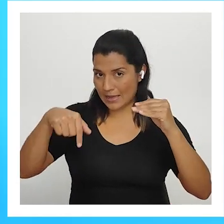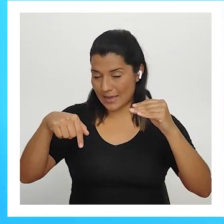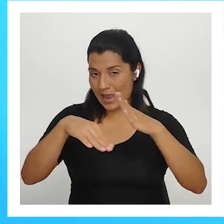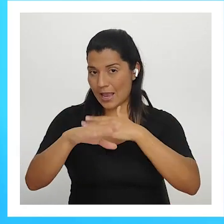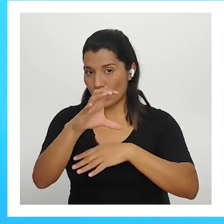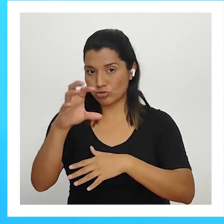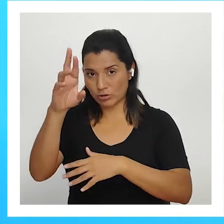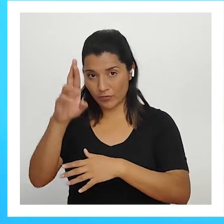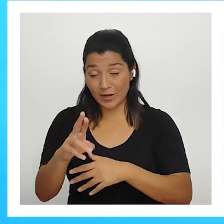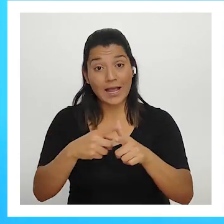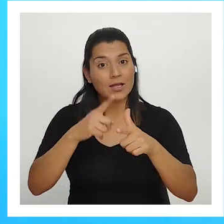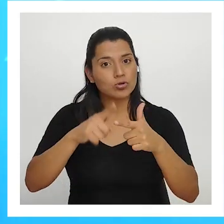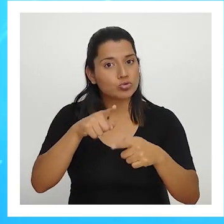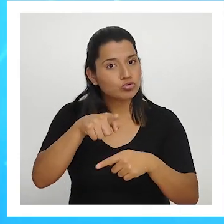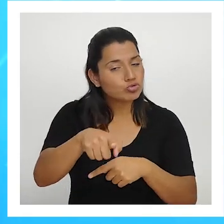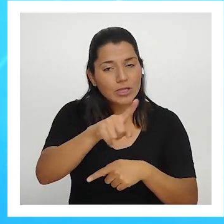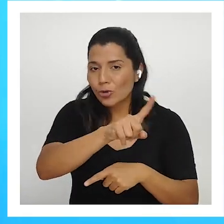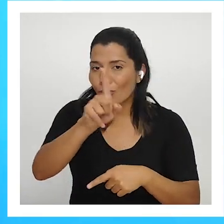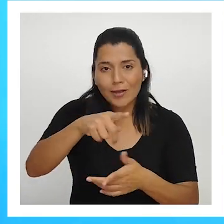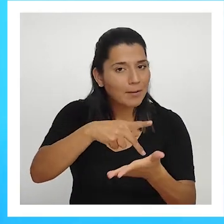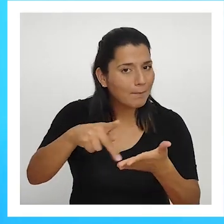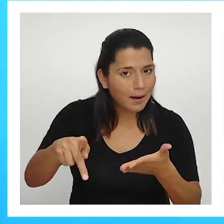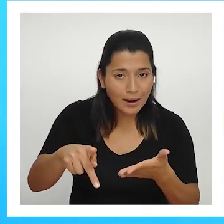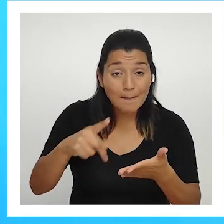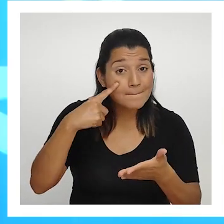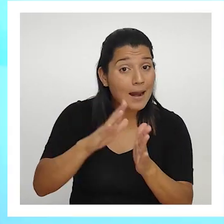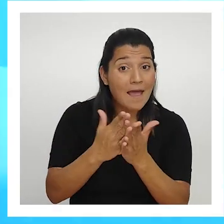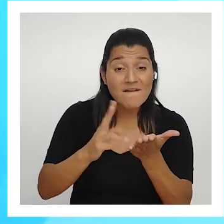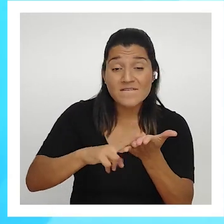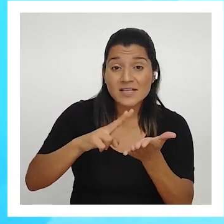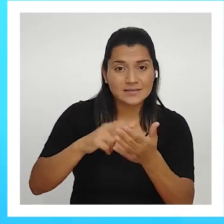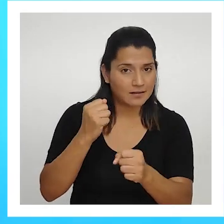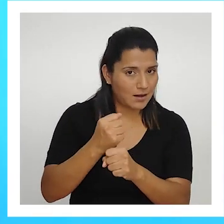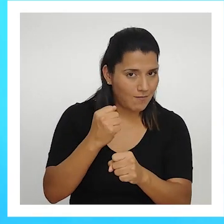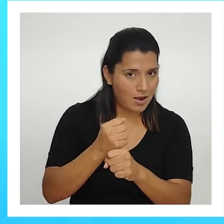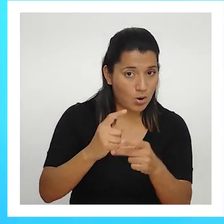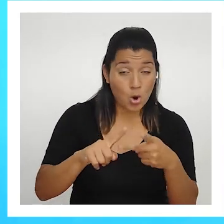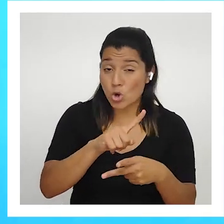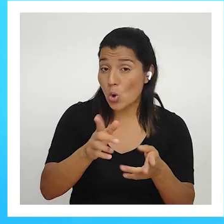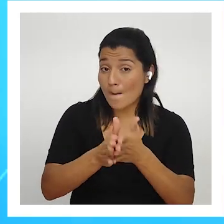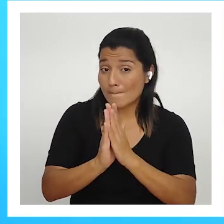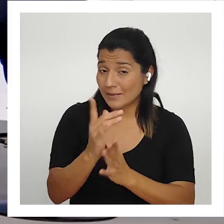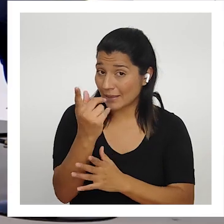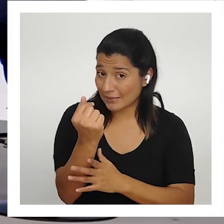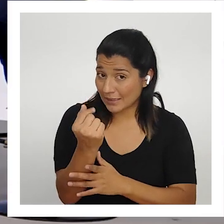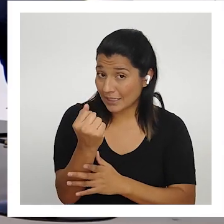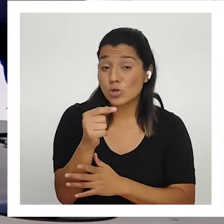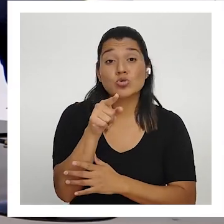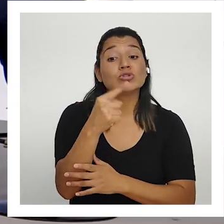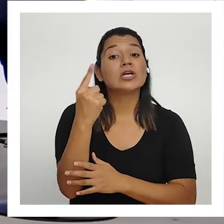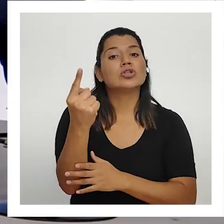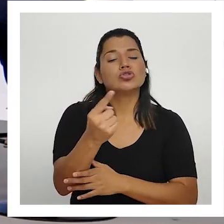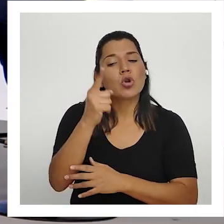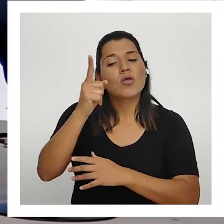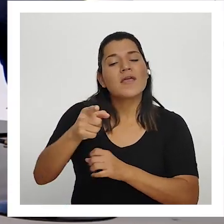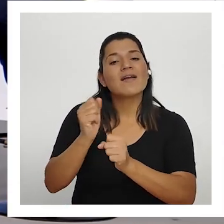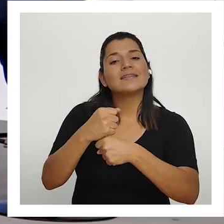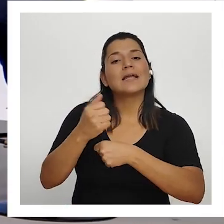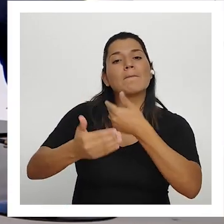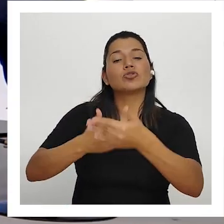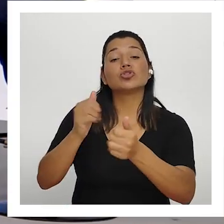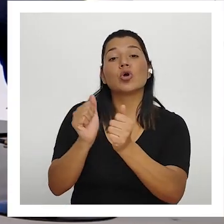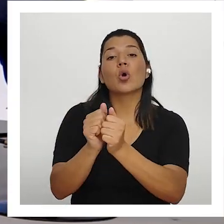solicitar visas y demás, nos explicaban que una visa de trabajo tiene que venir preaprobada desde Estados Unidos, que ese es uno de los